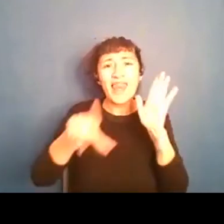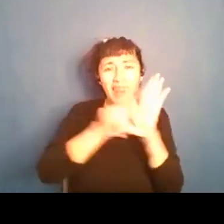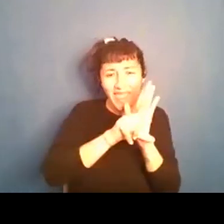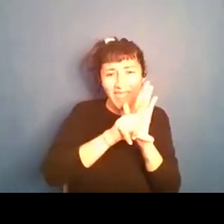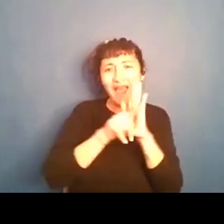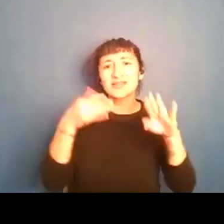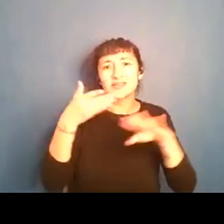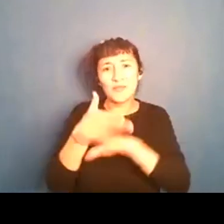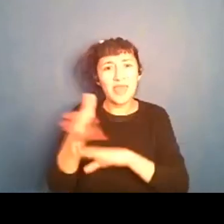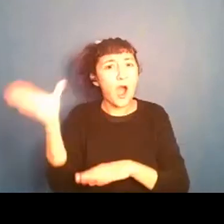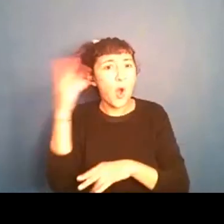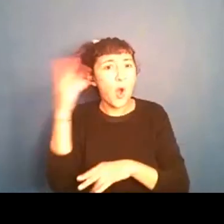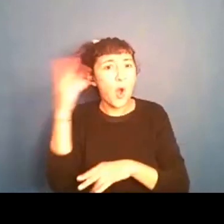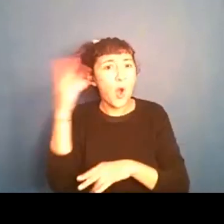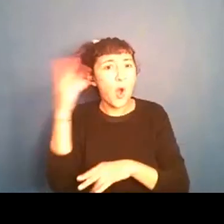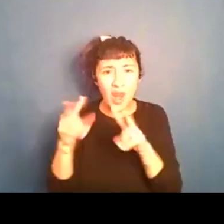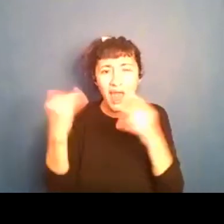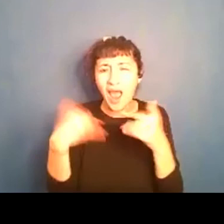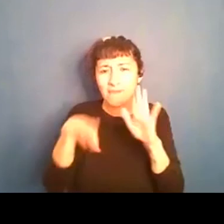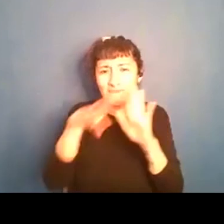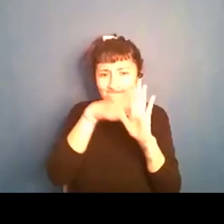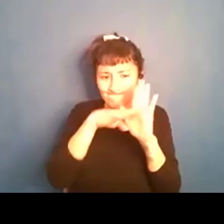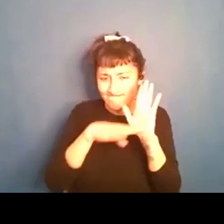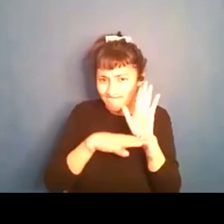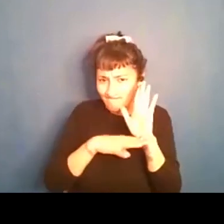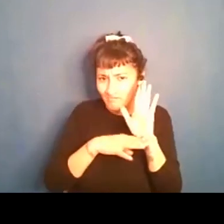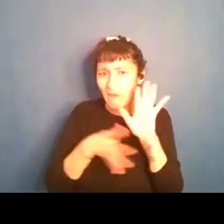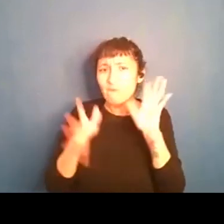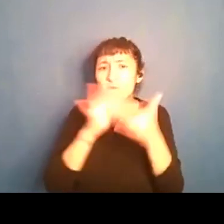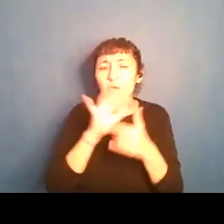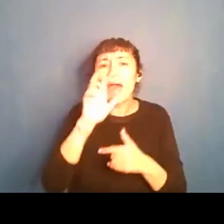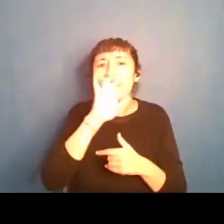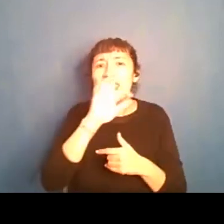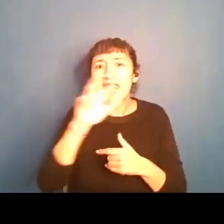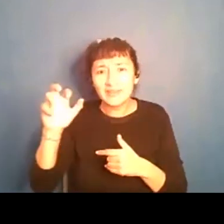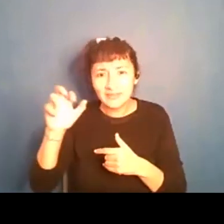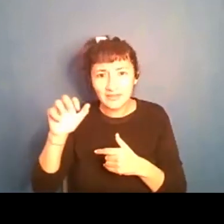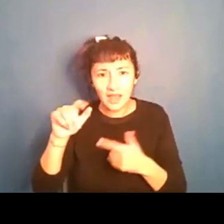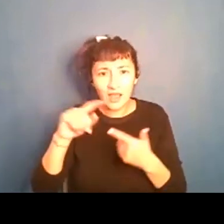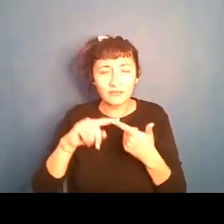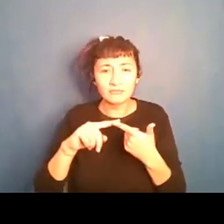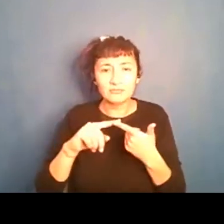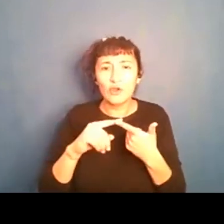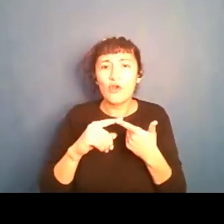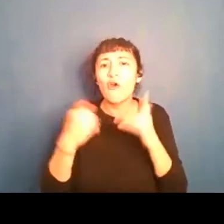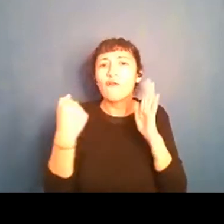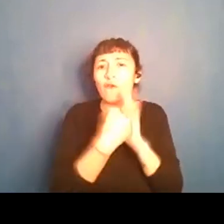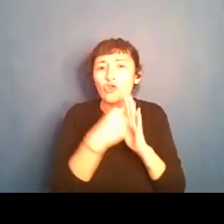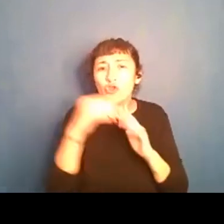audiovisual, da los ítems. Ítem de qué estilo de letra se puede utilizar, con fondo negro, la